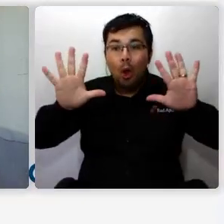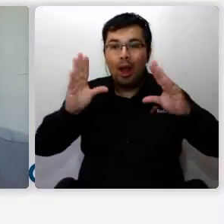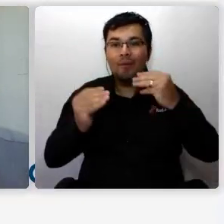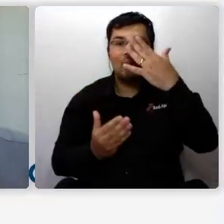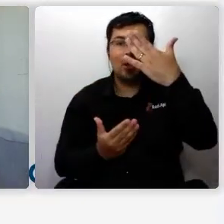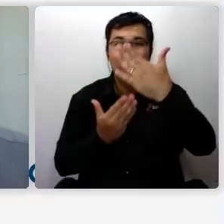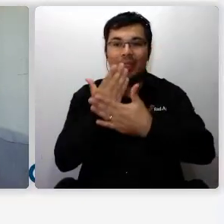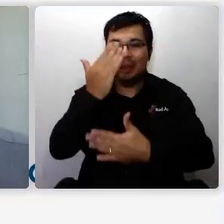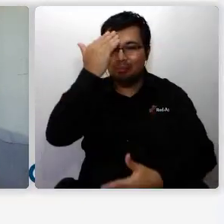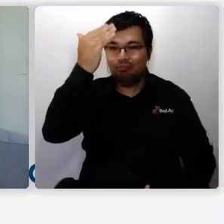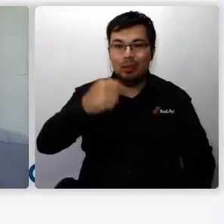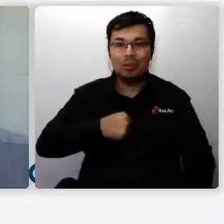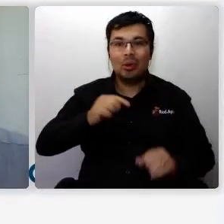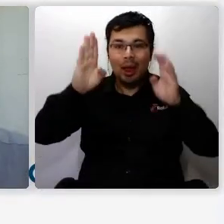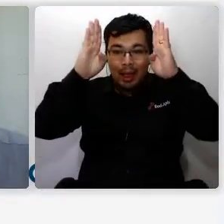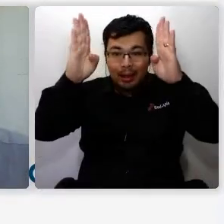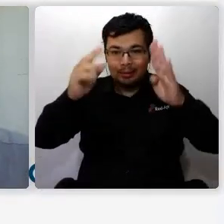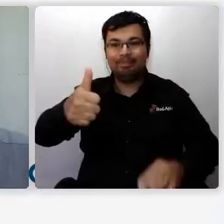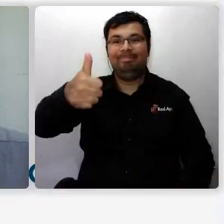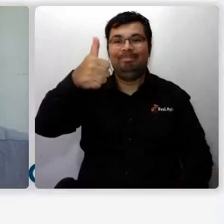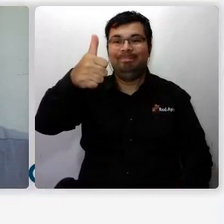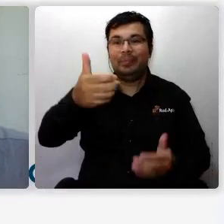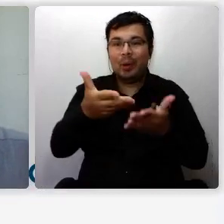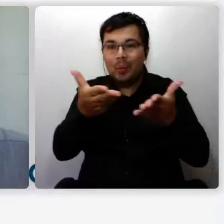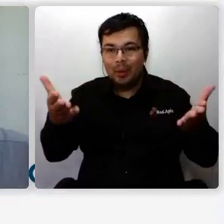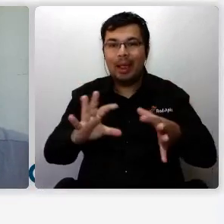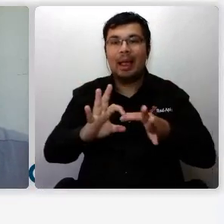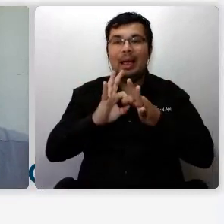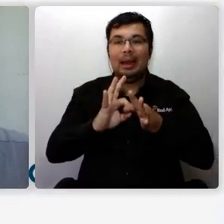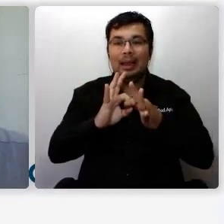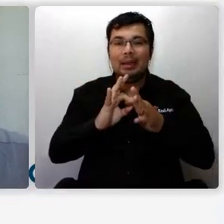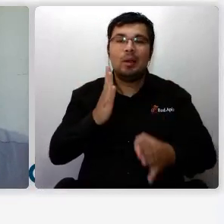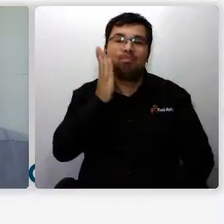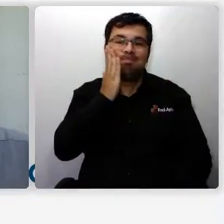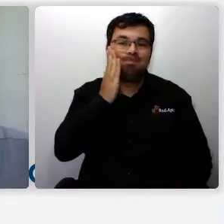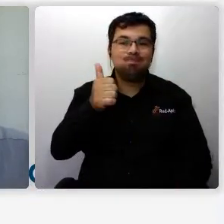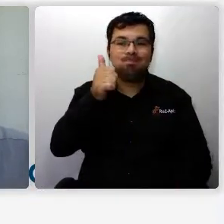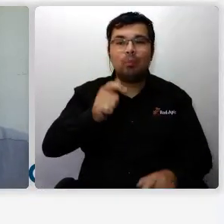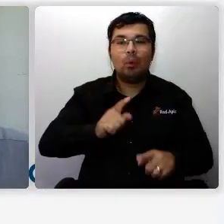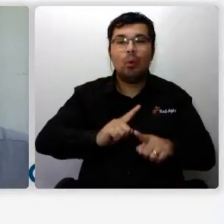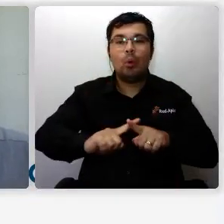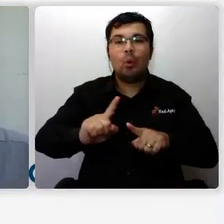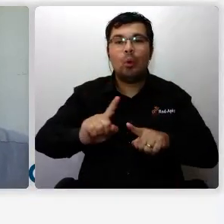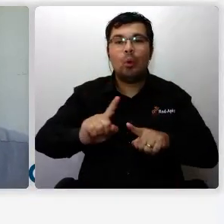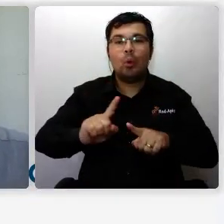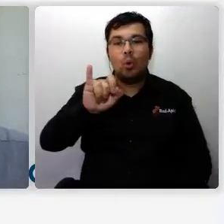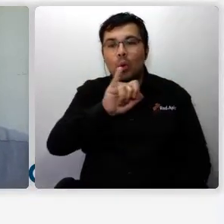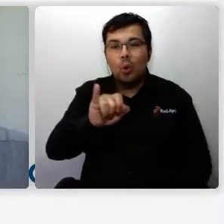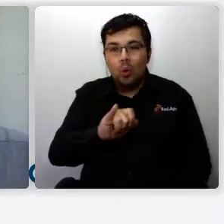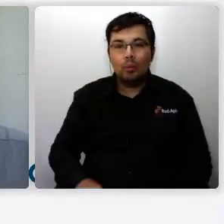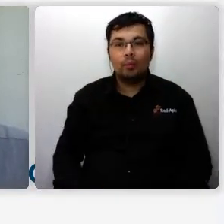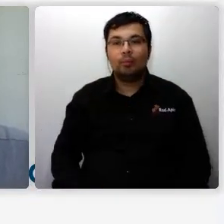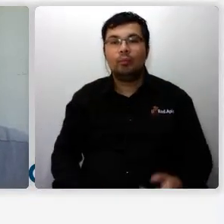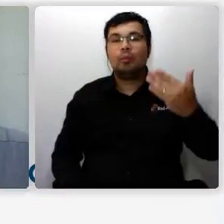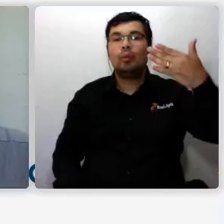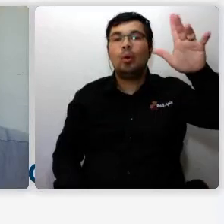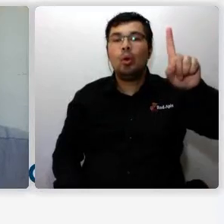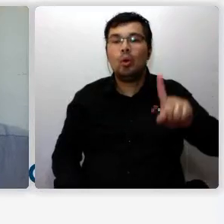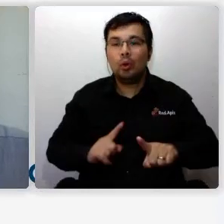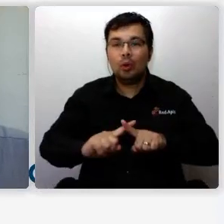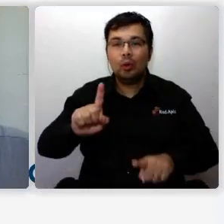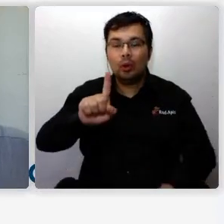usted, Marcela. Gracias por estar ahí. Gracias por la buena onda. Hugo Ábalos nos dice: buenos días. Luis Fernando Mosca, un saludo grande desde